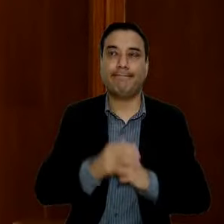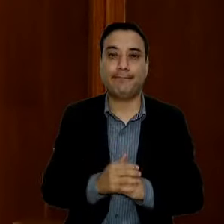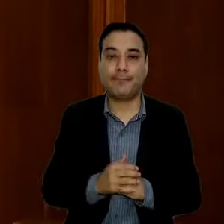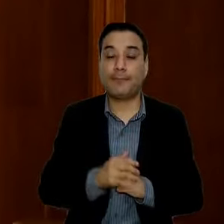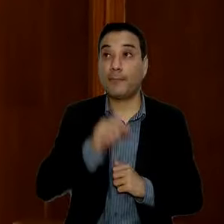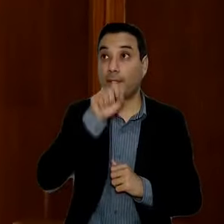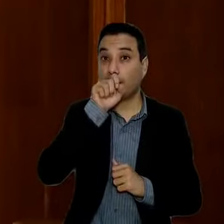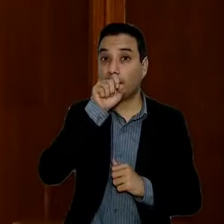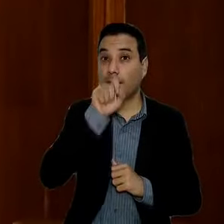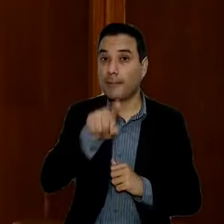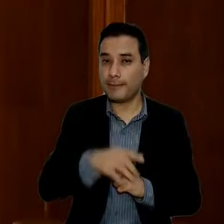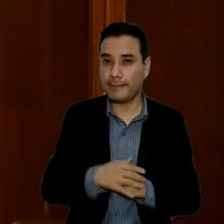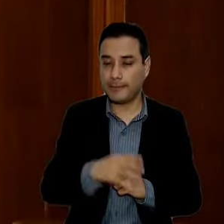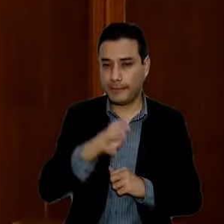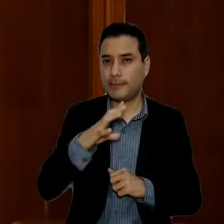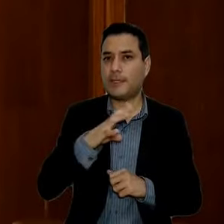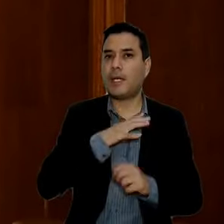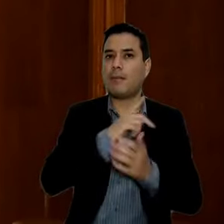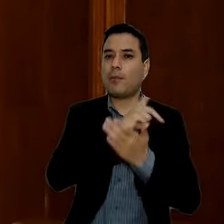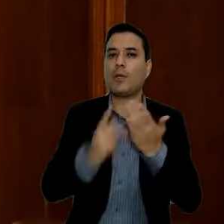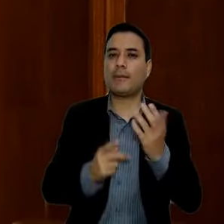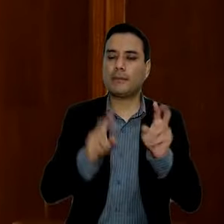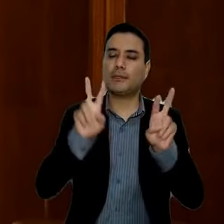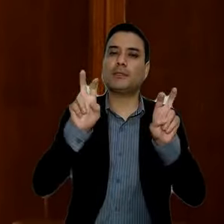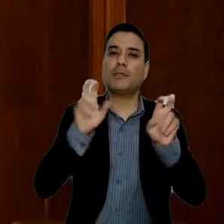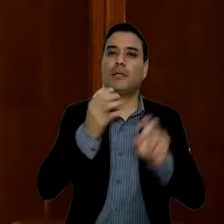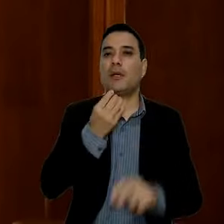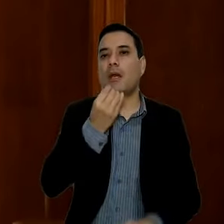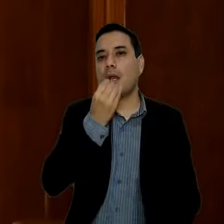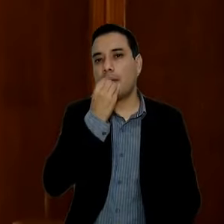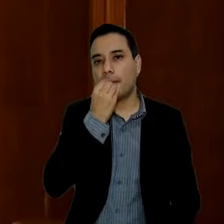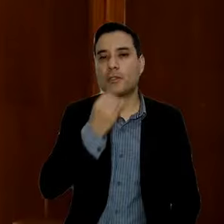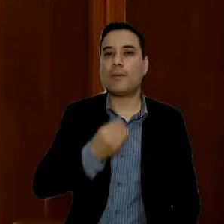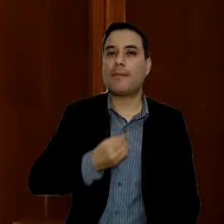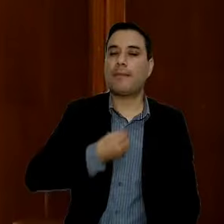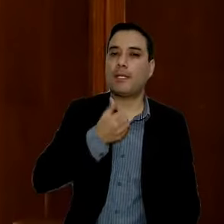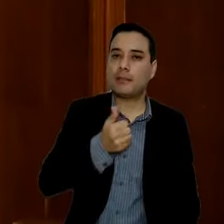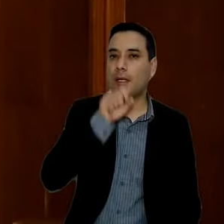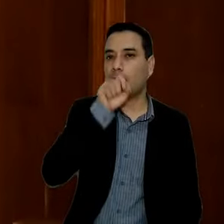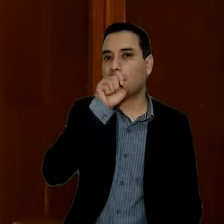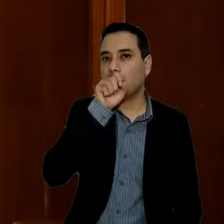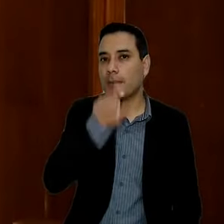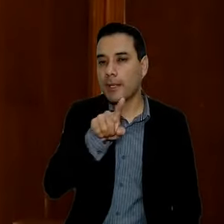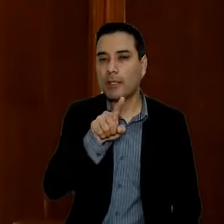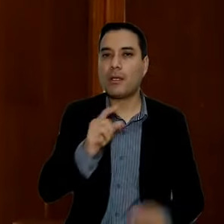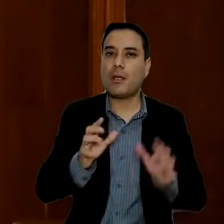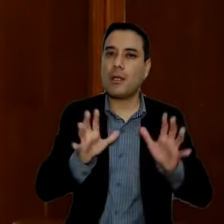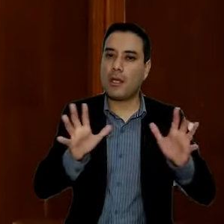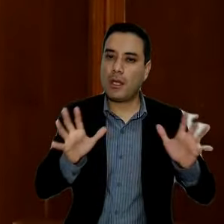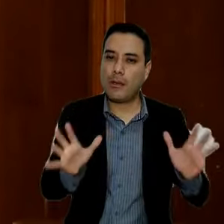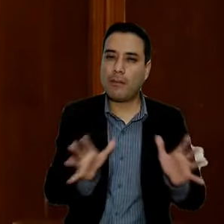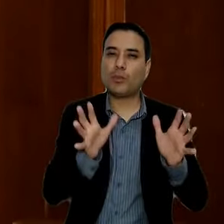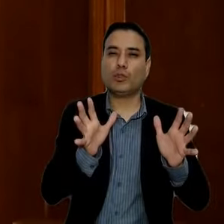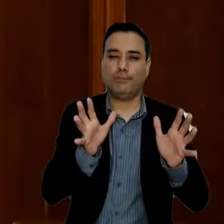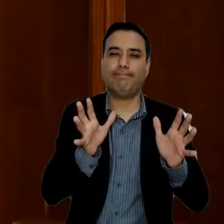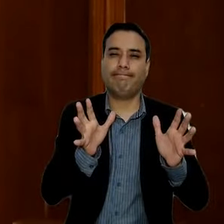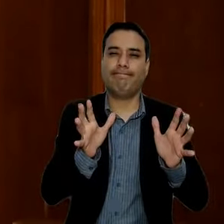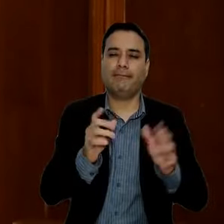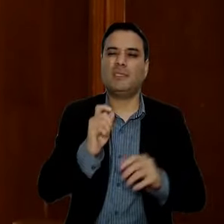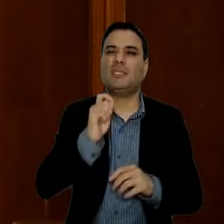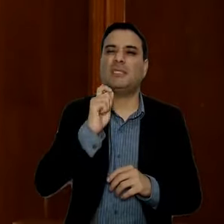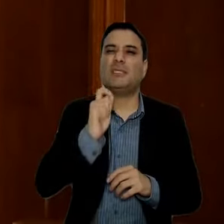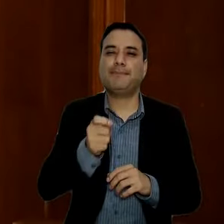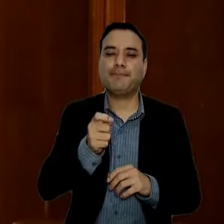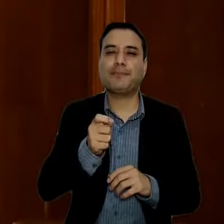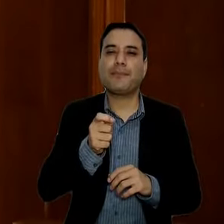implementación de programas como alimentación para el bienestar y el impulso a la universalidad de la pensión para el